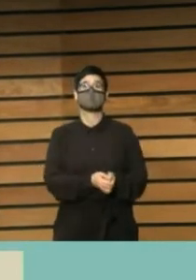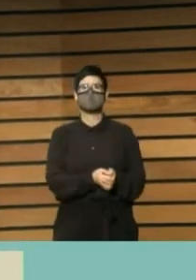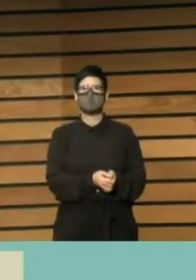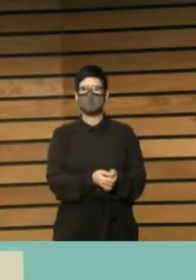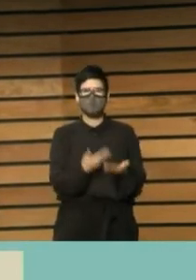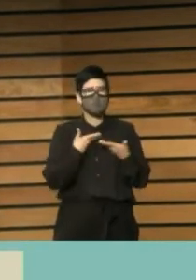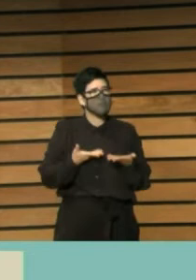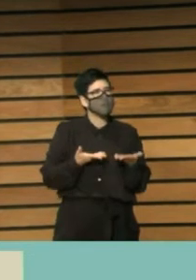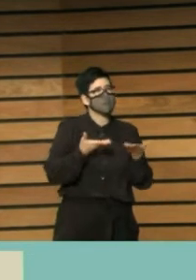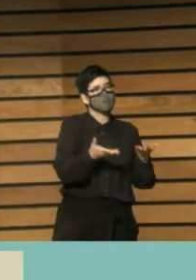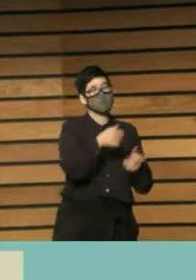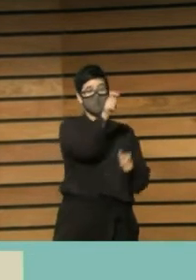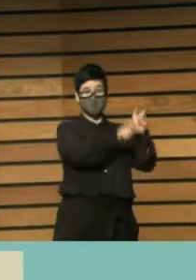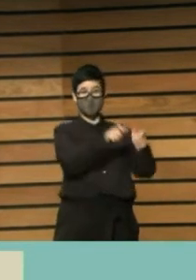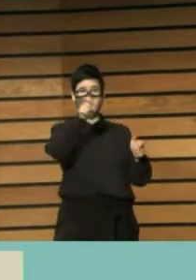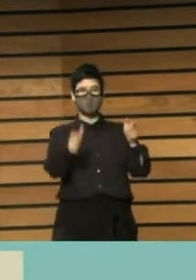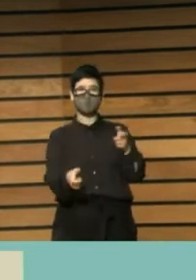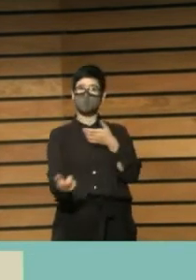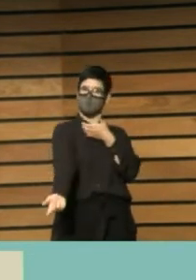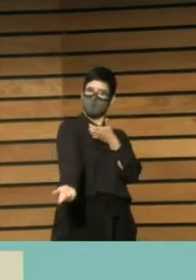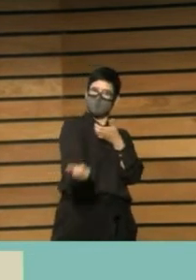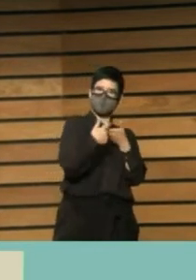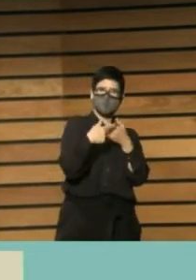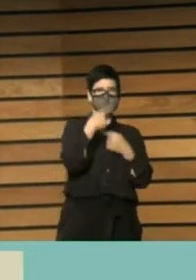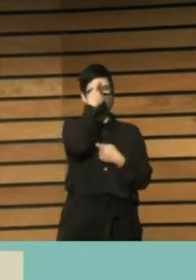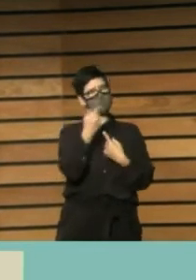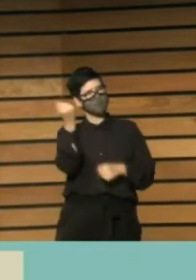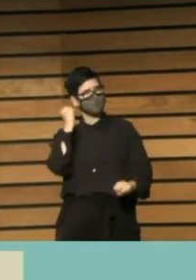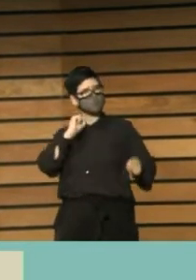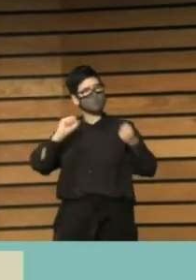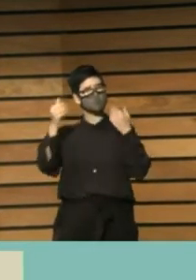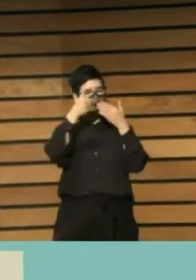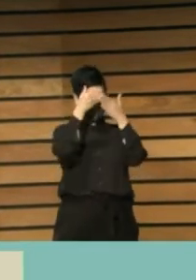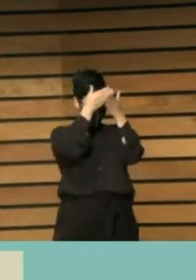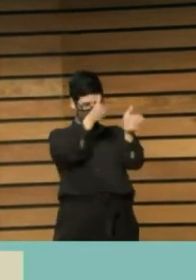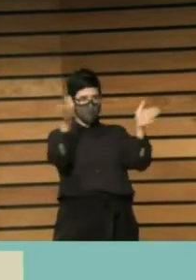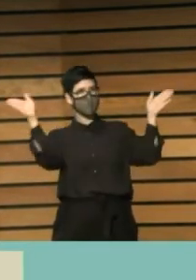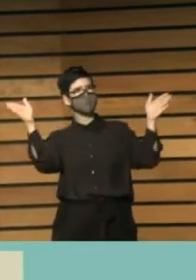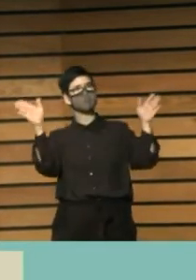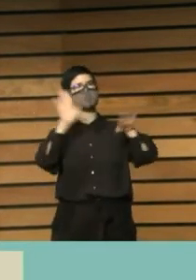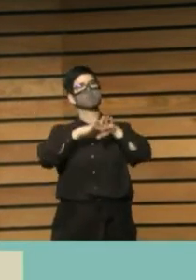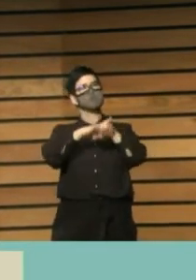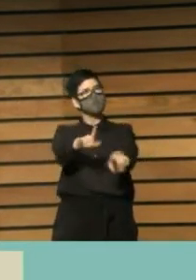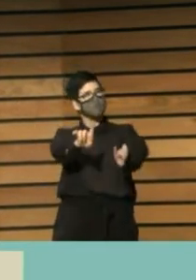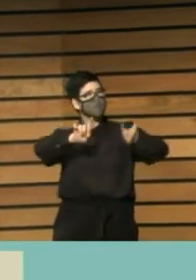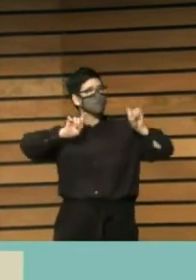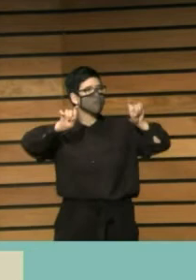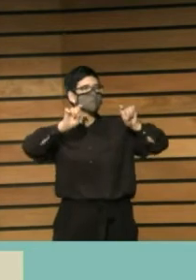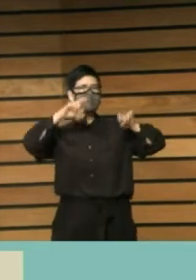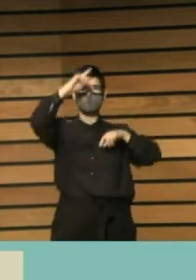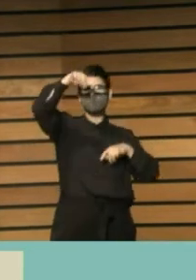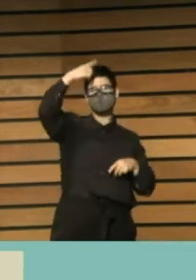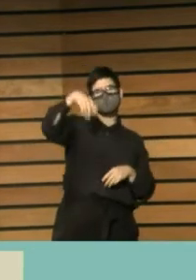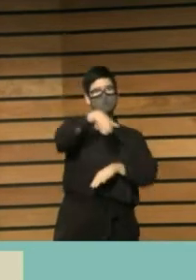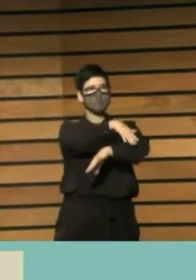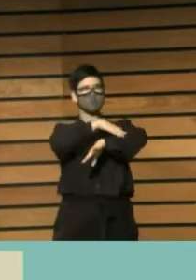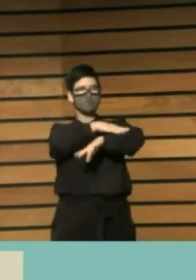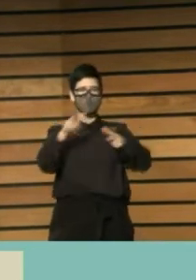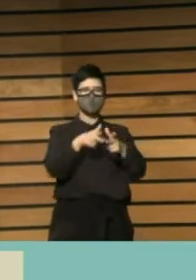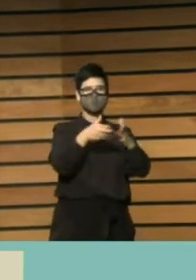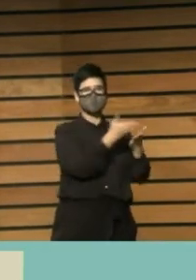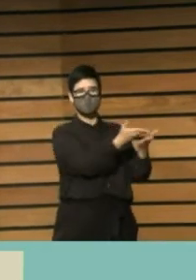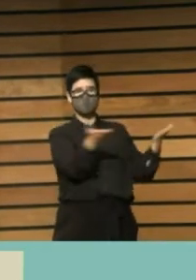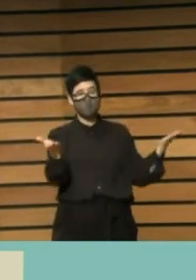a los sujetos que se desenvuelvan en esa actitud, en una actitud abierta en cuanto a la educación, la cultura, el gobierno y la sociedad,